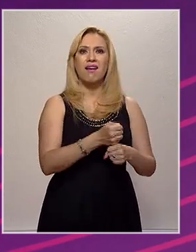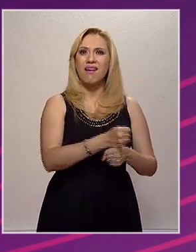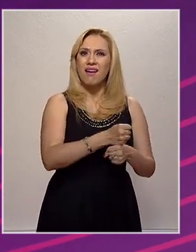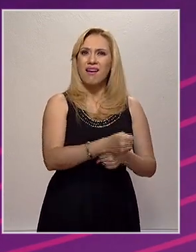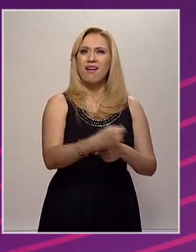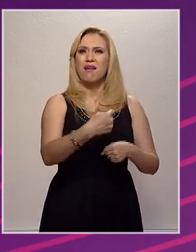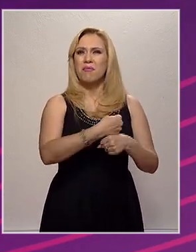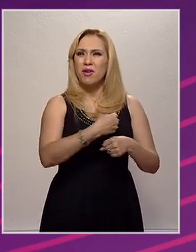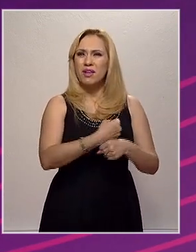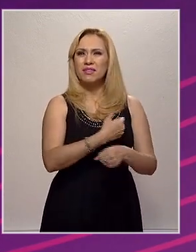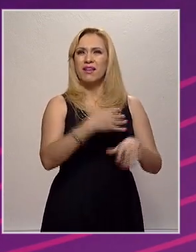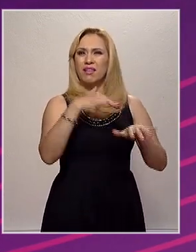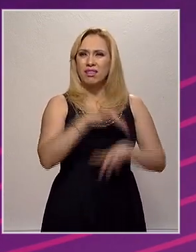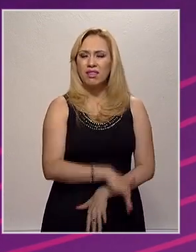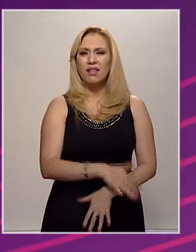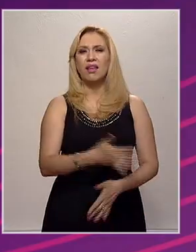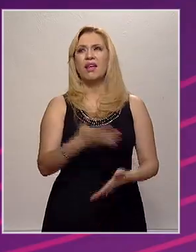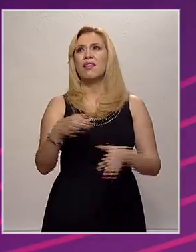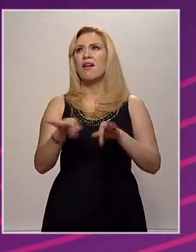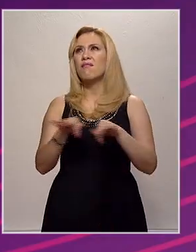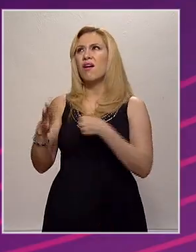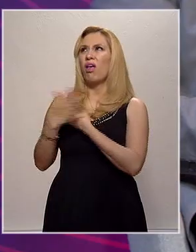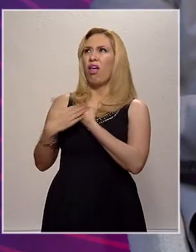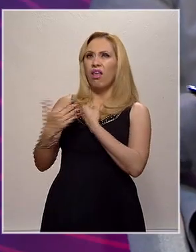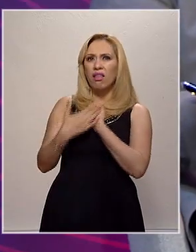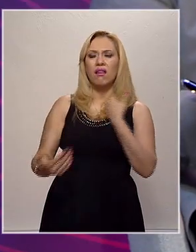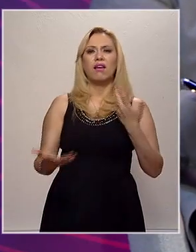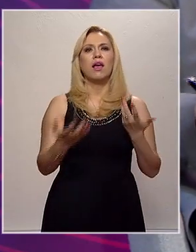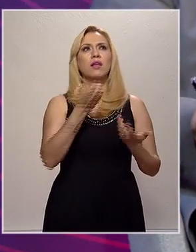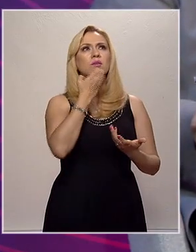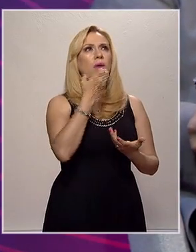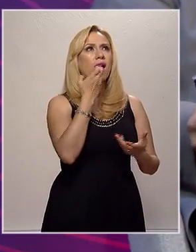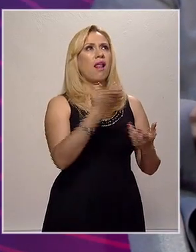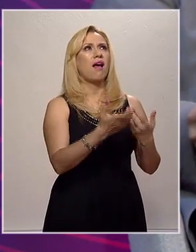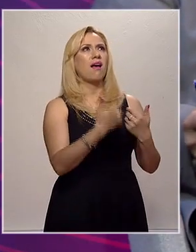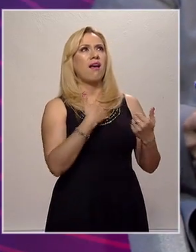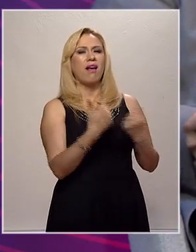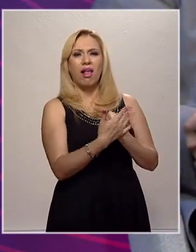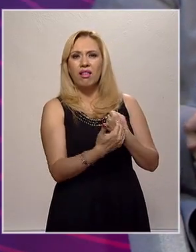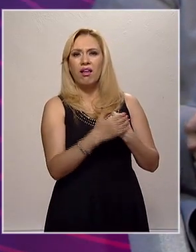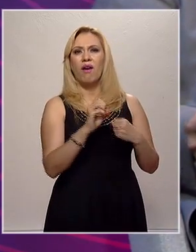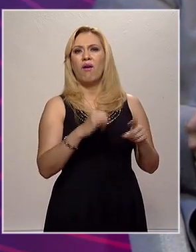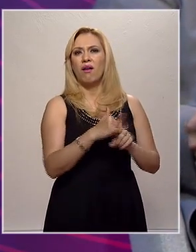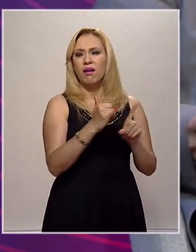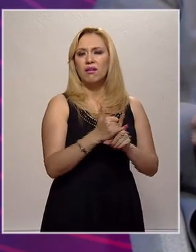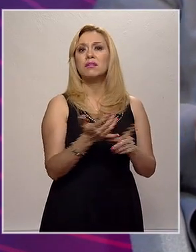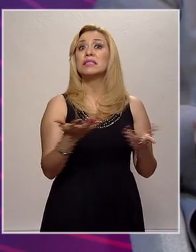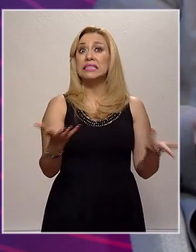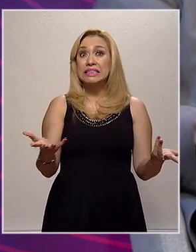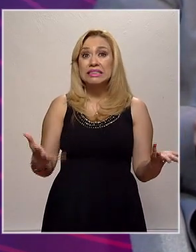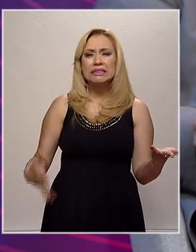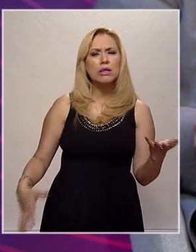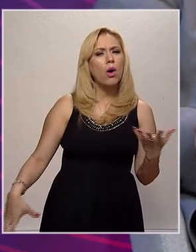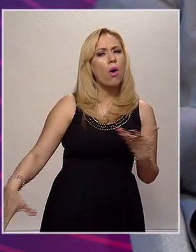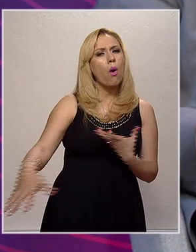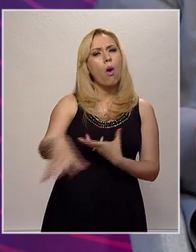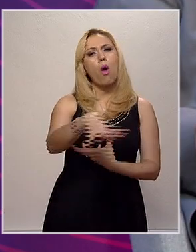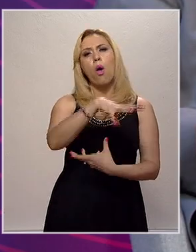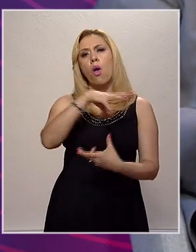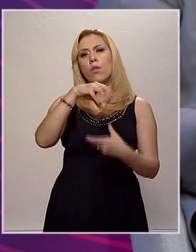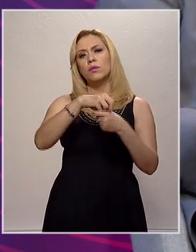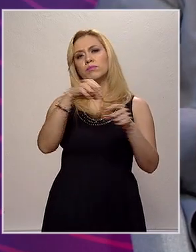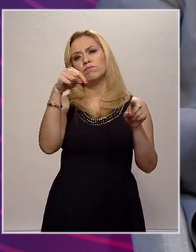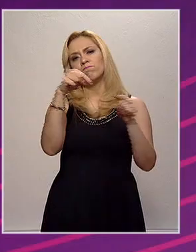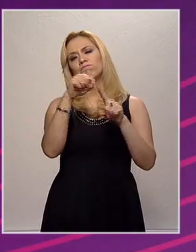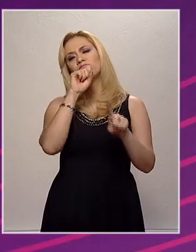laboral, acoso, etcétera, y que debe entenderse en esa perspectiva, con una perspectiva de género y en el marco de la agenda por